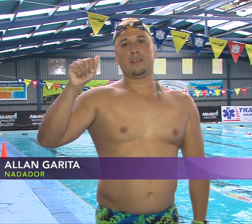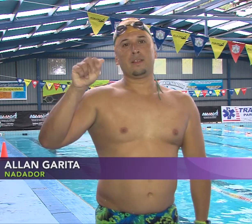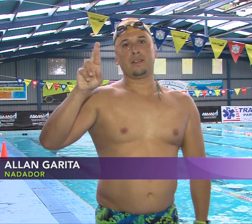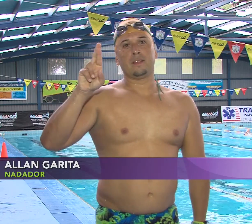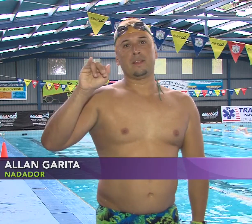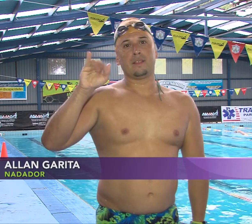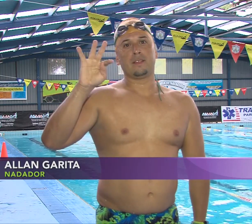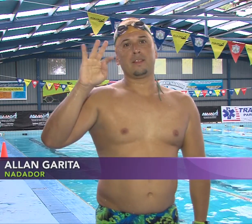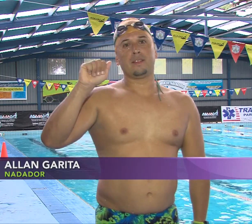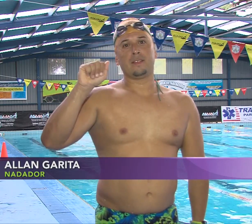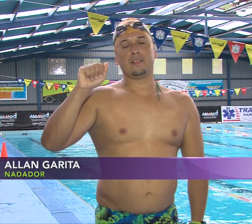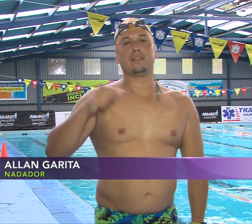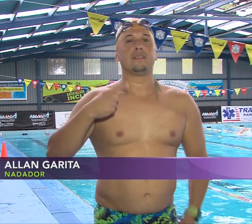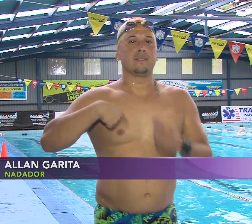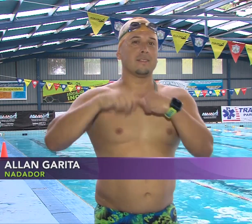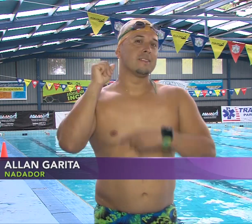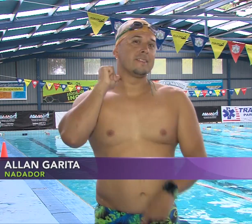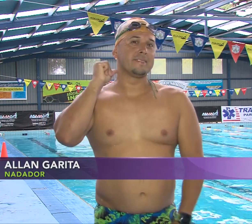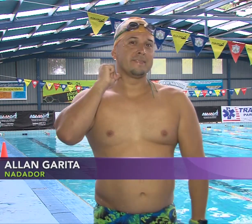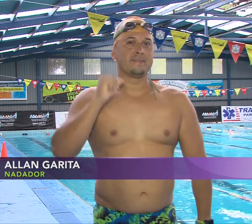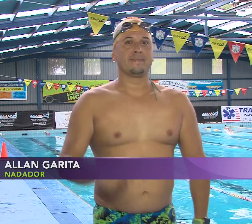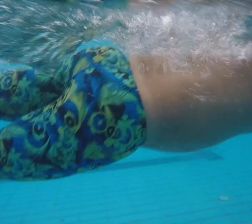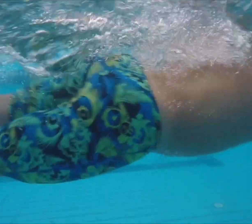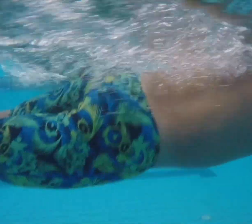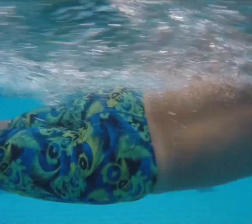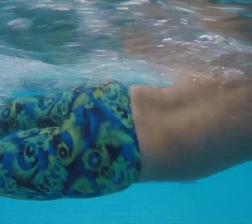Mi nombre es Alangarita y esta es mi seña.